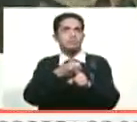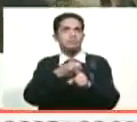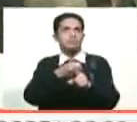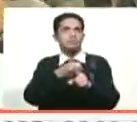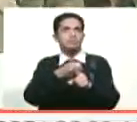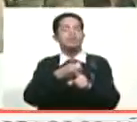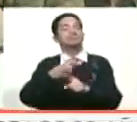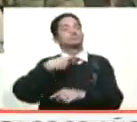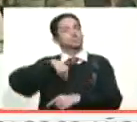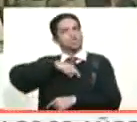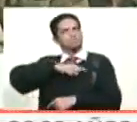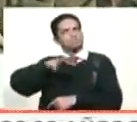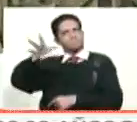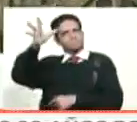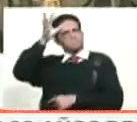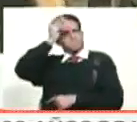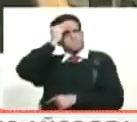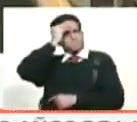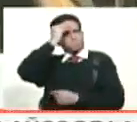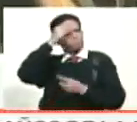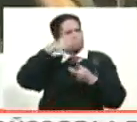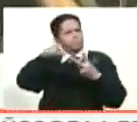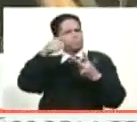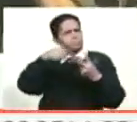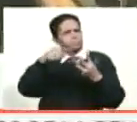grandes enseñanzas.